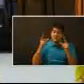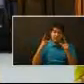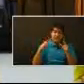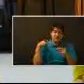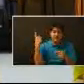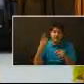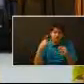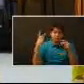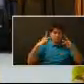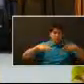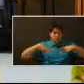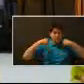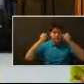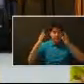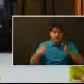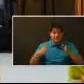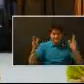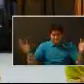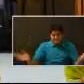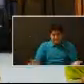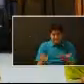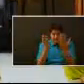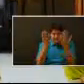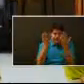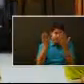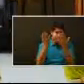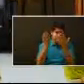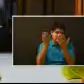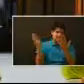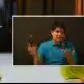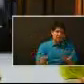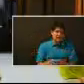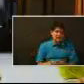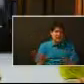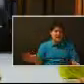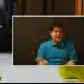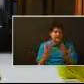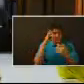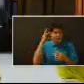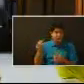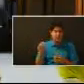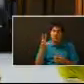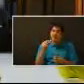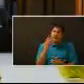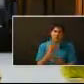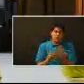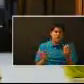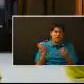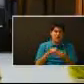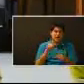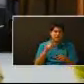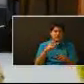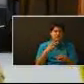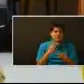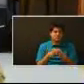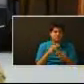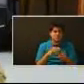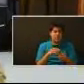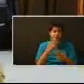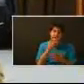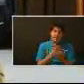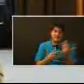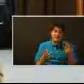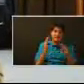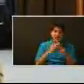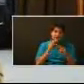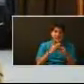los valientes y levántense, levántense, porque no van en su propio nombre, van en el nombre de